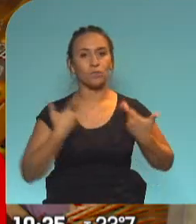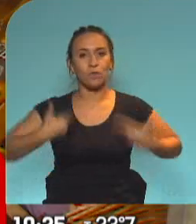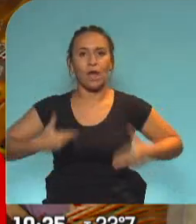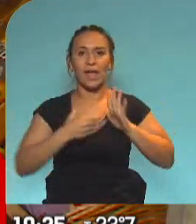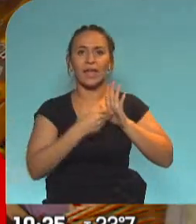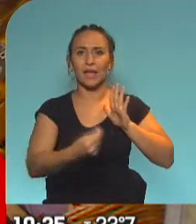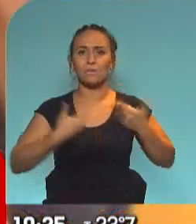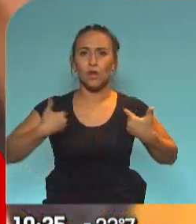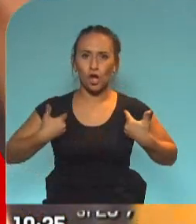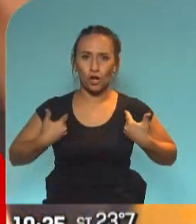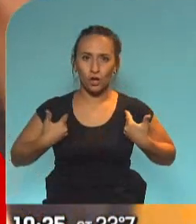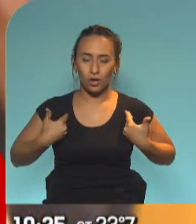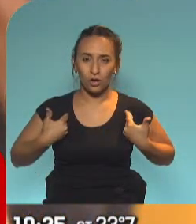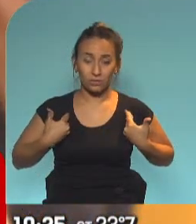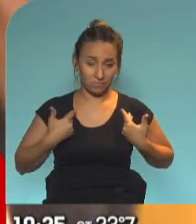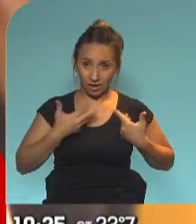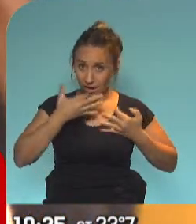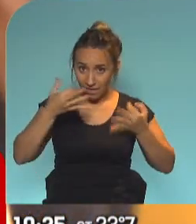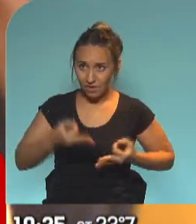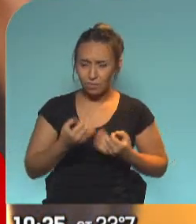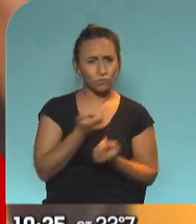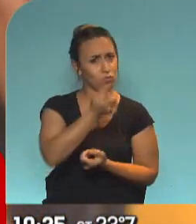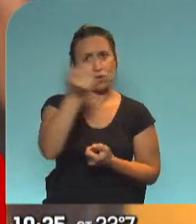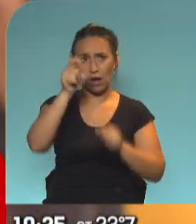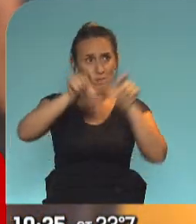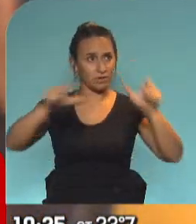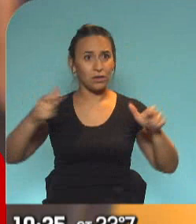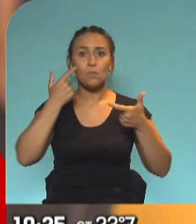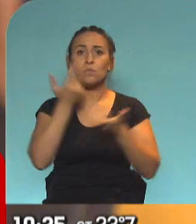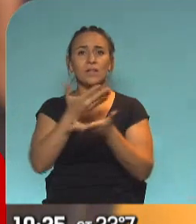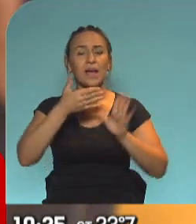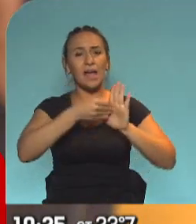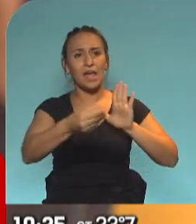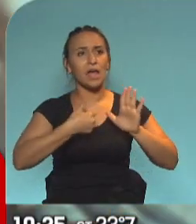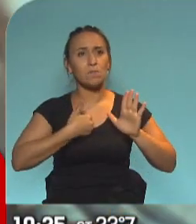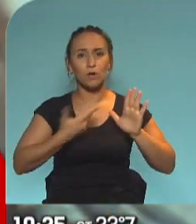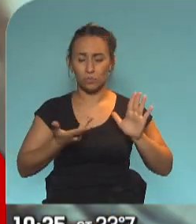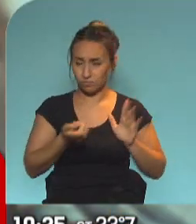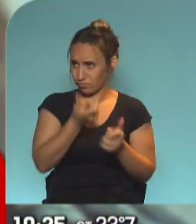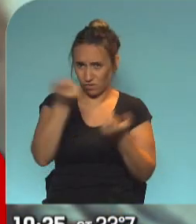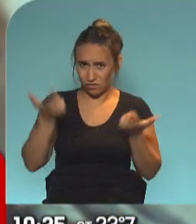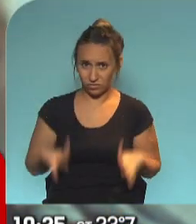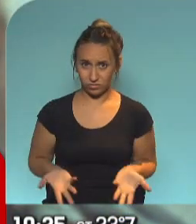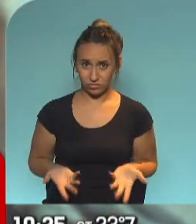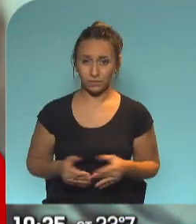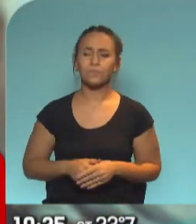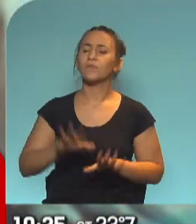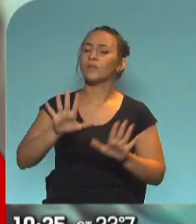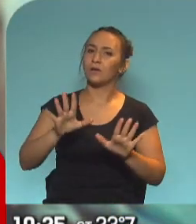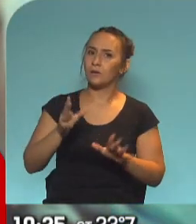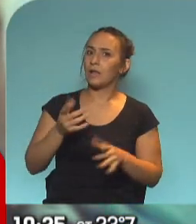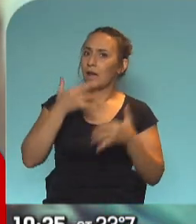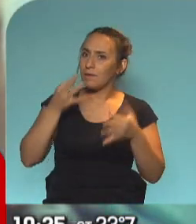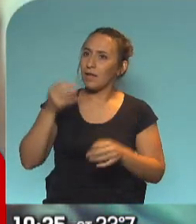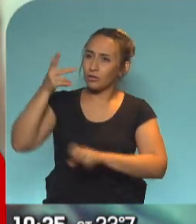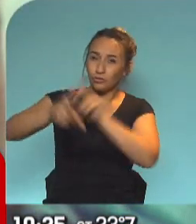y tenemos pocos que ejemplifiquen qué es lo que hay que hacer. Doctor, una última, es muy valioso todo lo que estamos